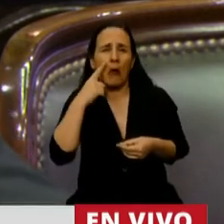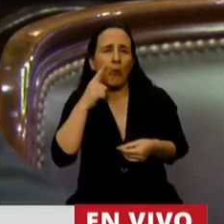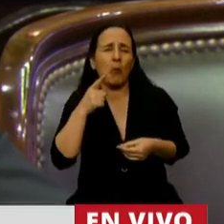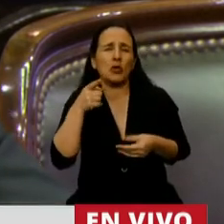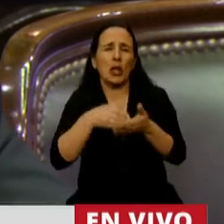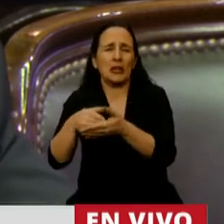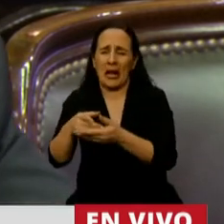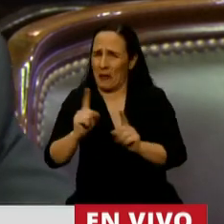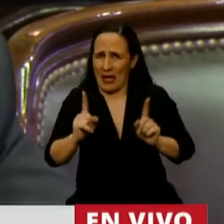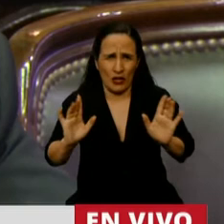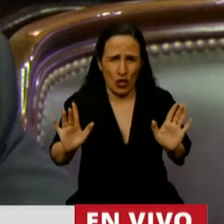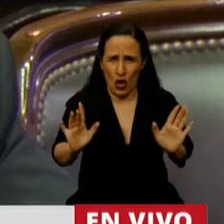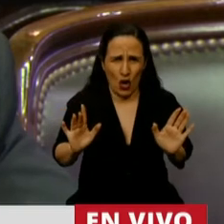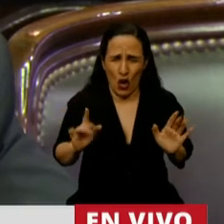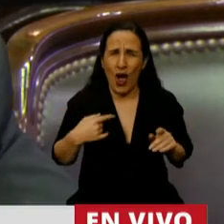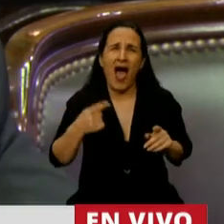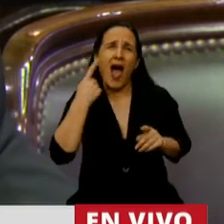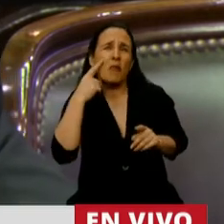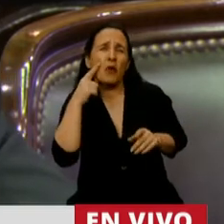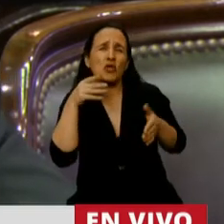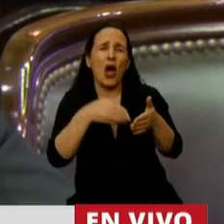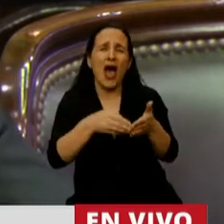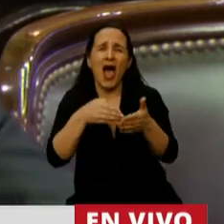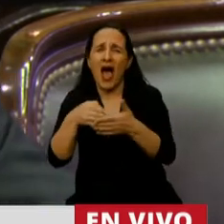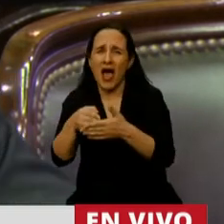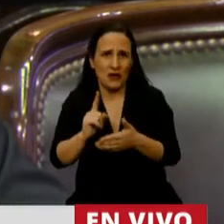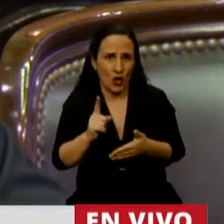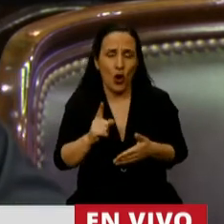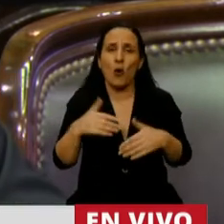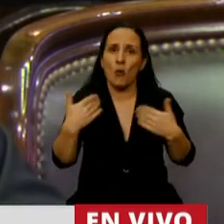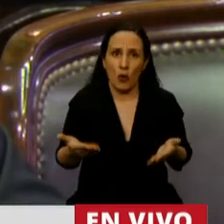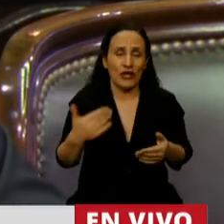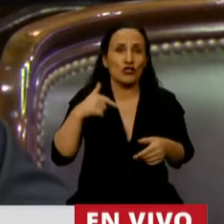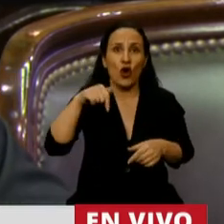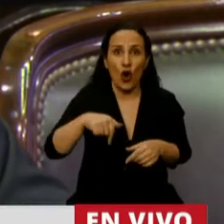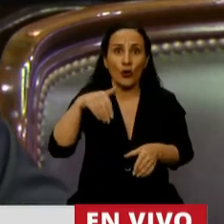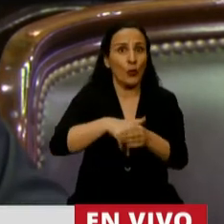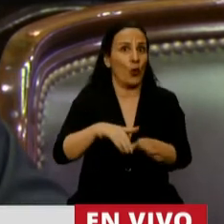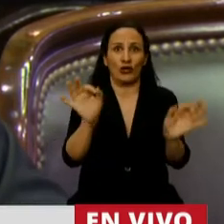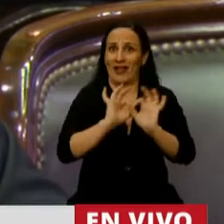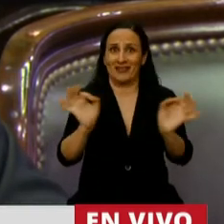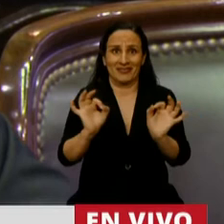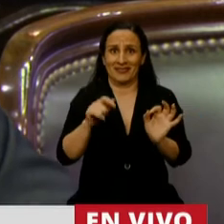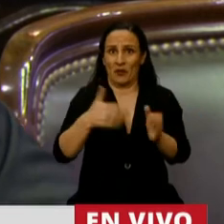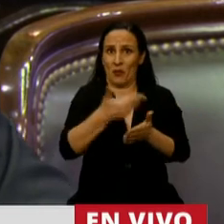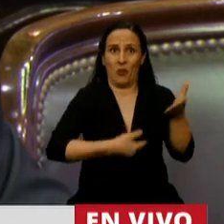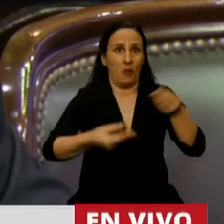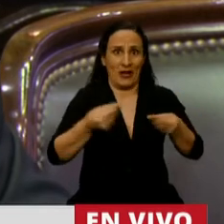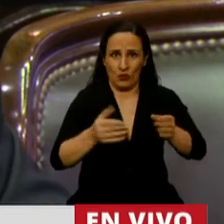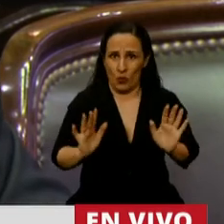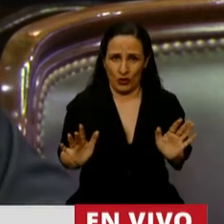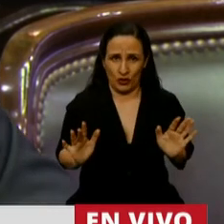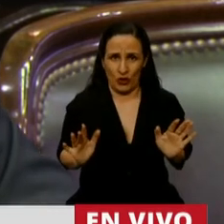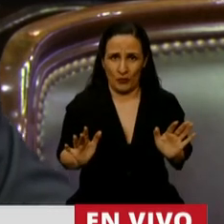precisamente porque no venimos a poner palos en la rueda, es que nos vamos a abstener en este presupuesto, a